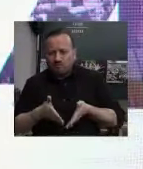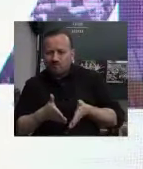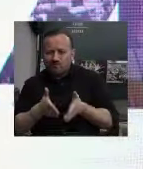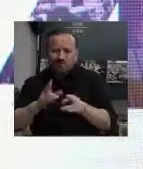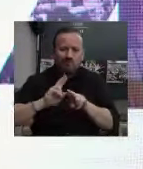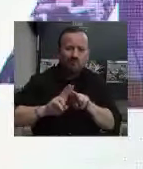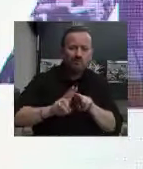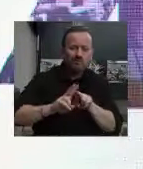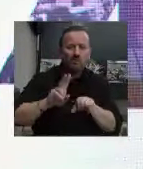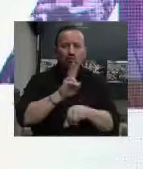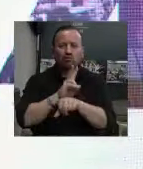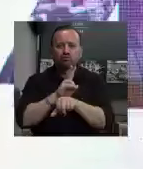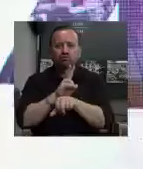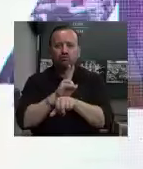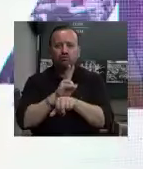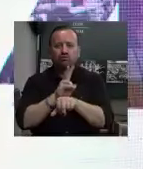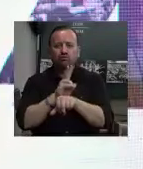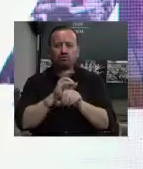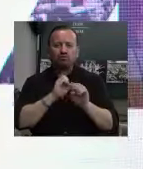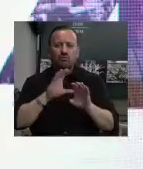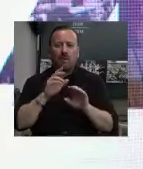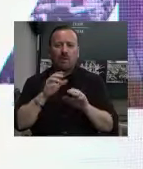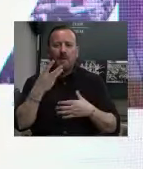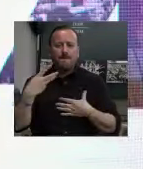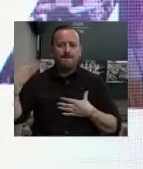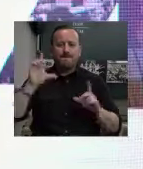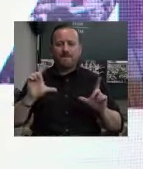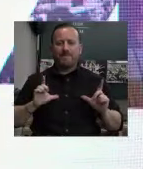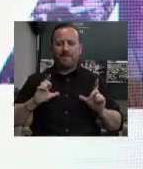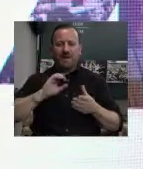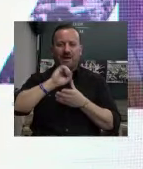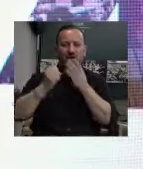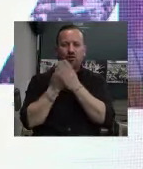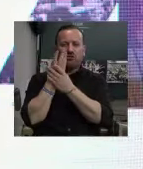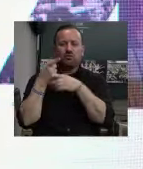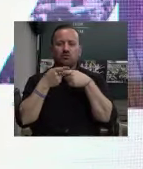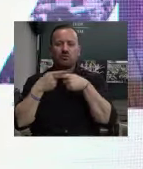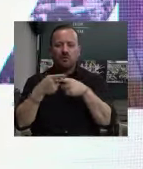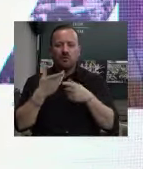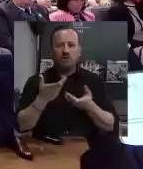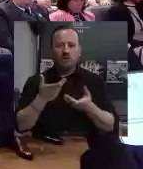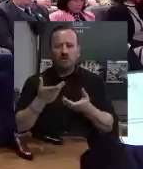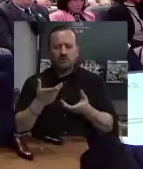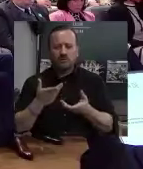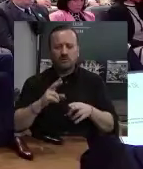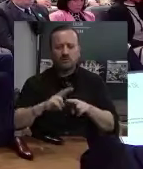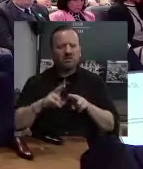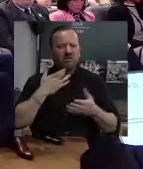creamos La maestría en Innovación social y el requisito para enseñar en la maestría los profesores